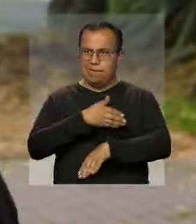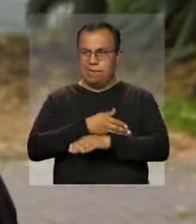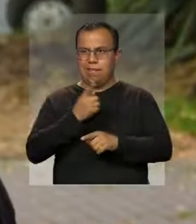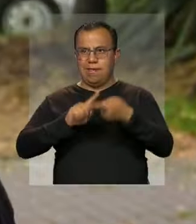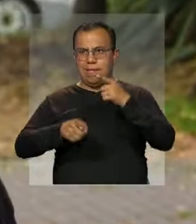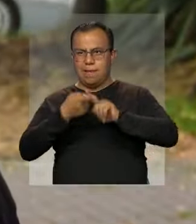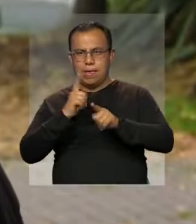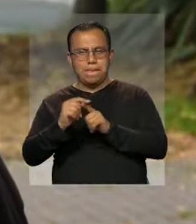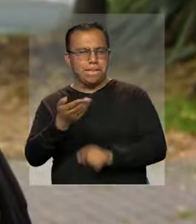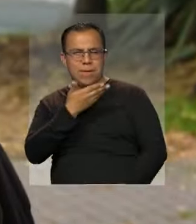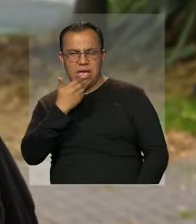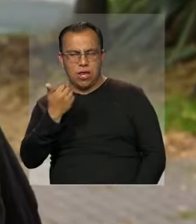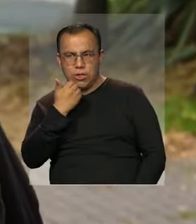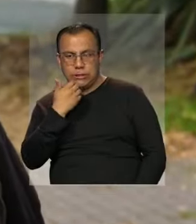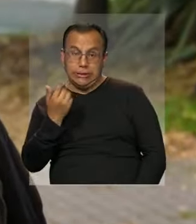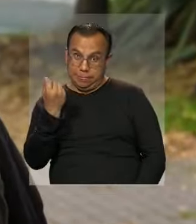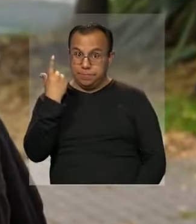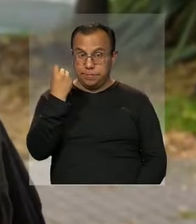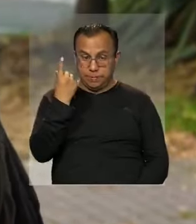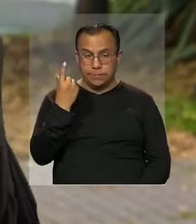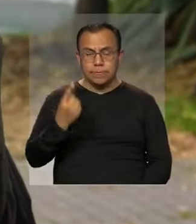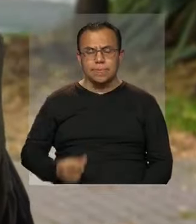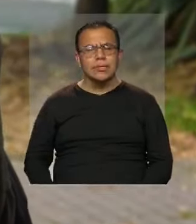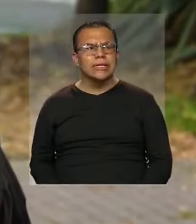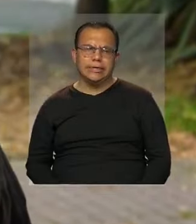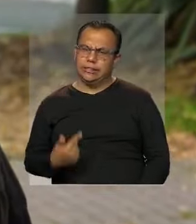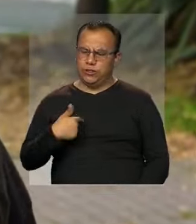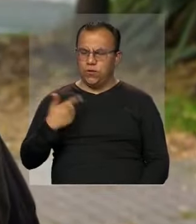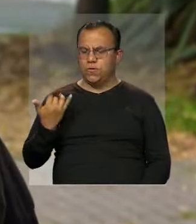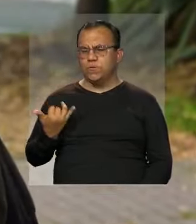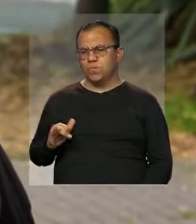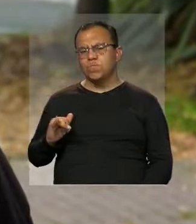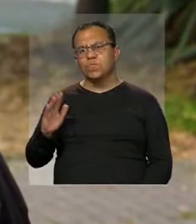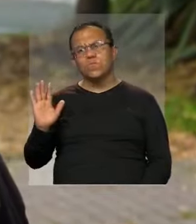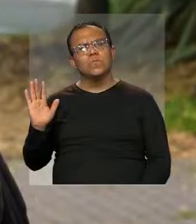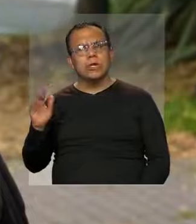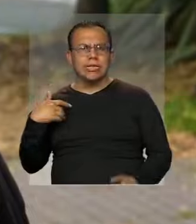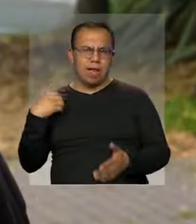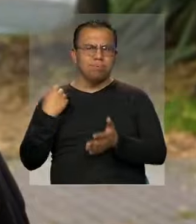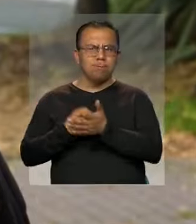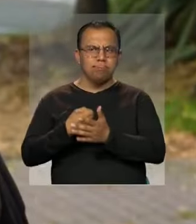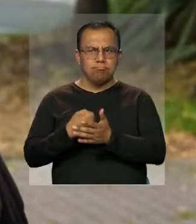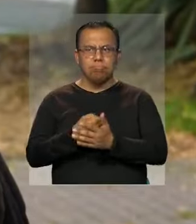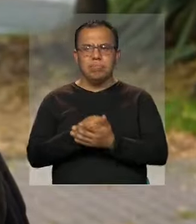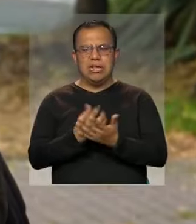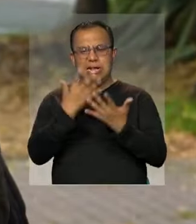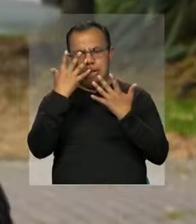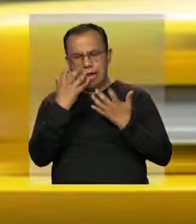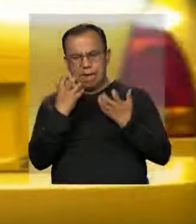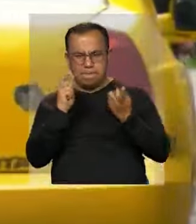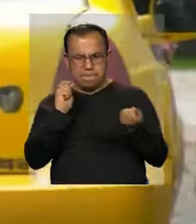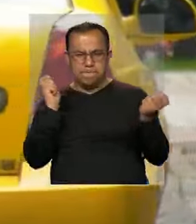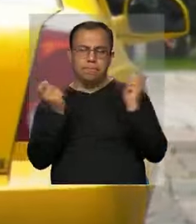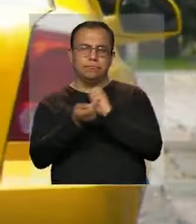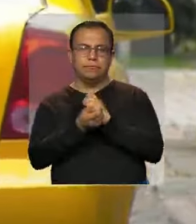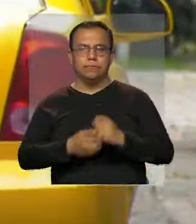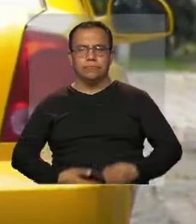amigo, ¿sí me entiendes? Pero ya yo he tratado de esas frustraciones cambiarlas.